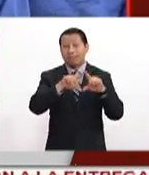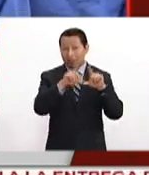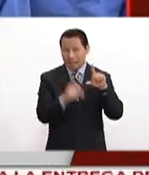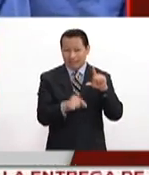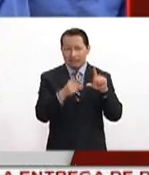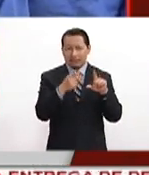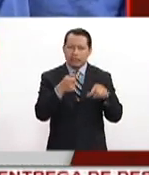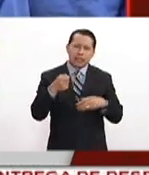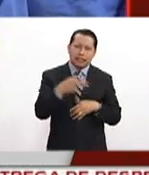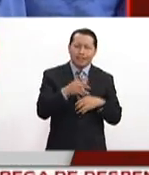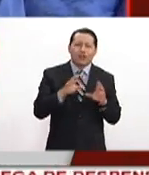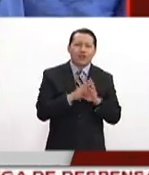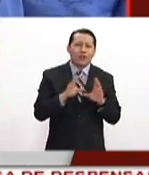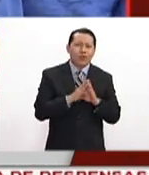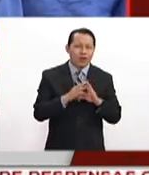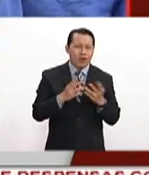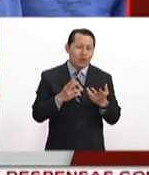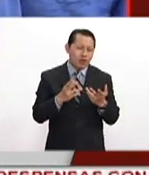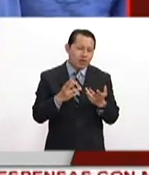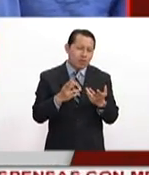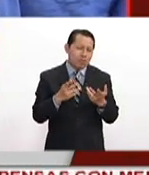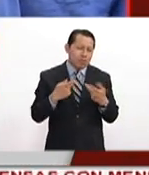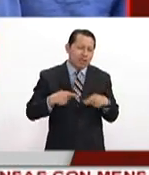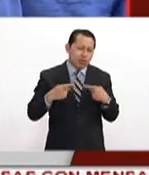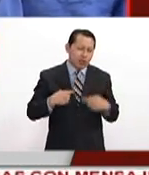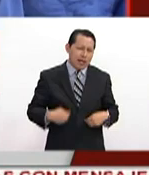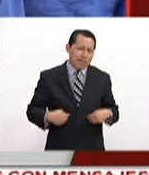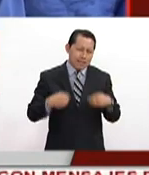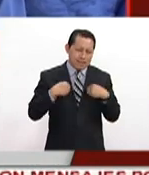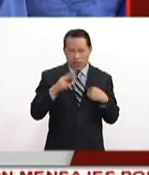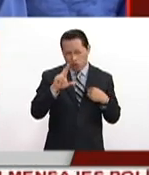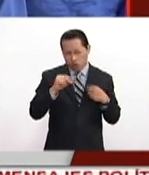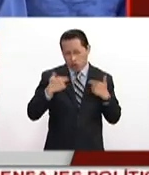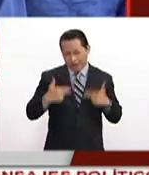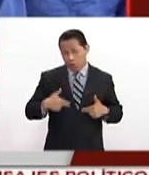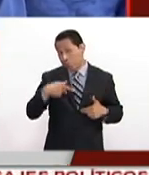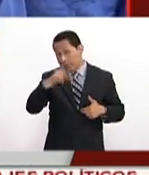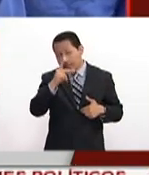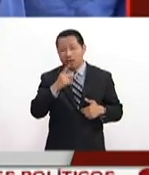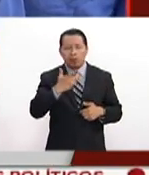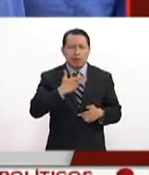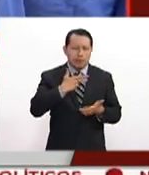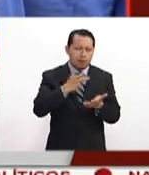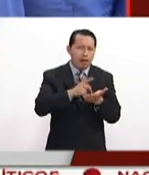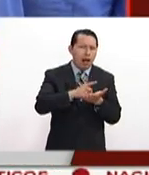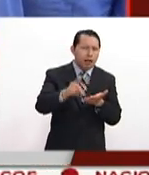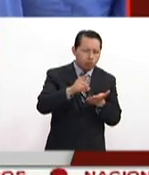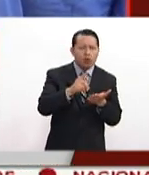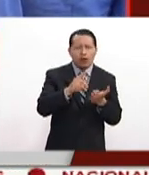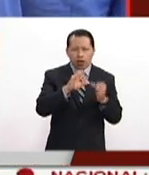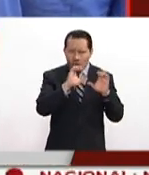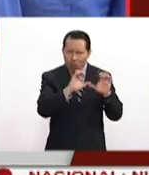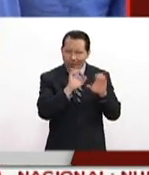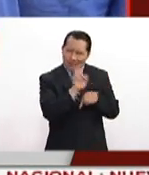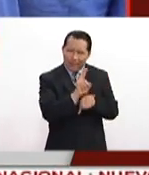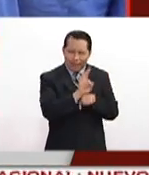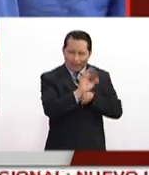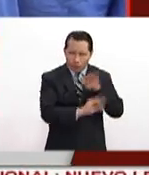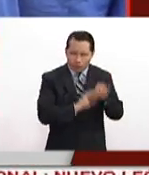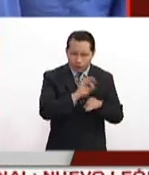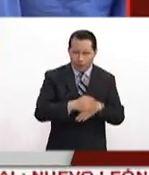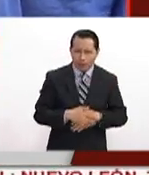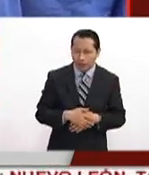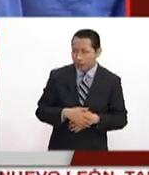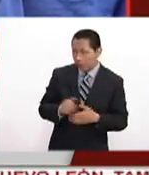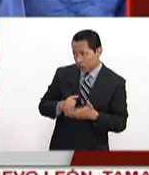considera seres vivos no humanos, donde se sabe que tienen derechos, tienen cuidados y deben ser protegidos, ¿no? Aquí en la Ciudad de